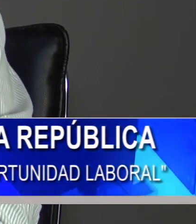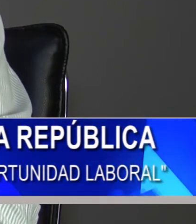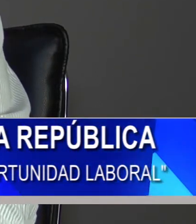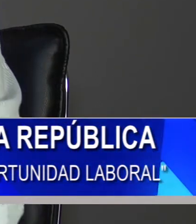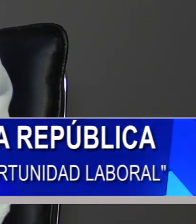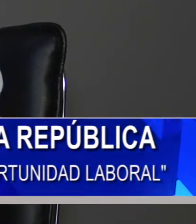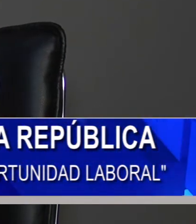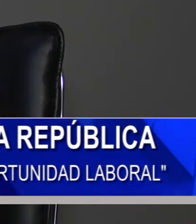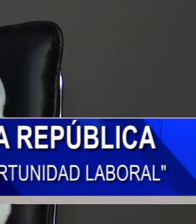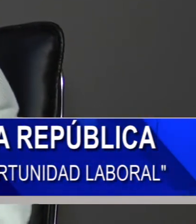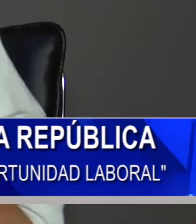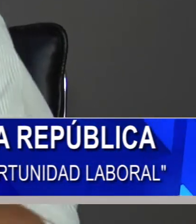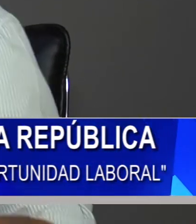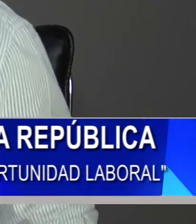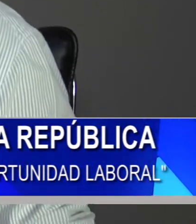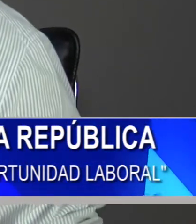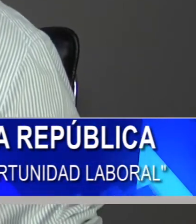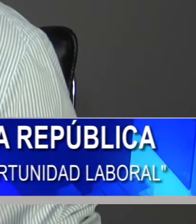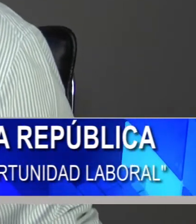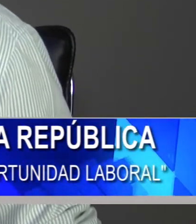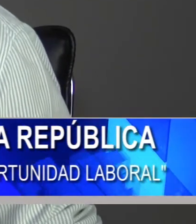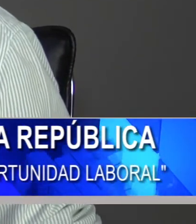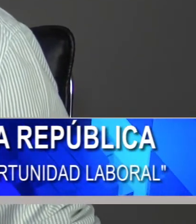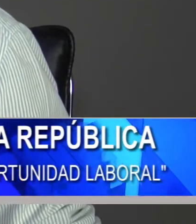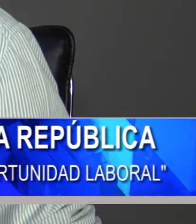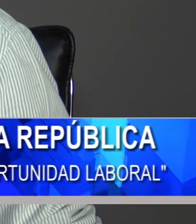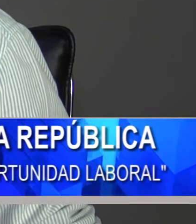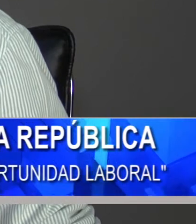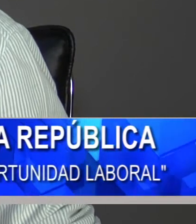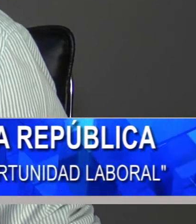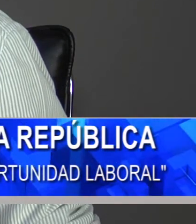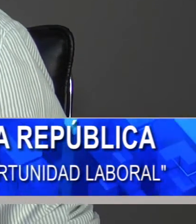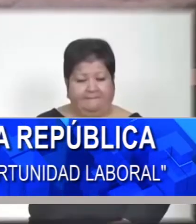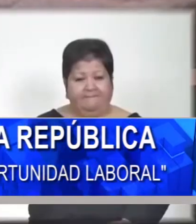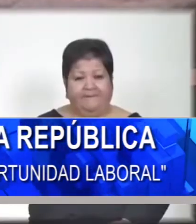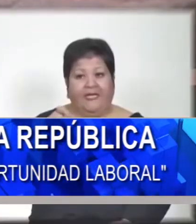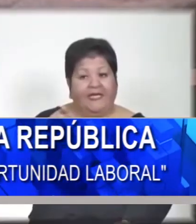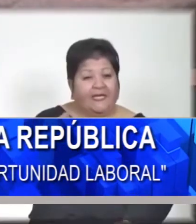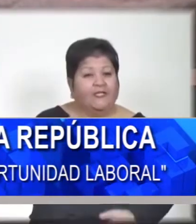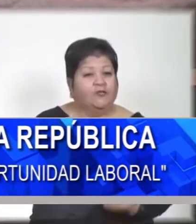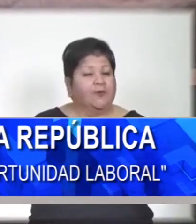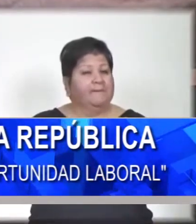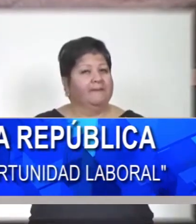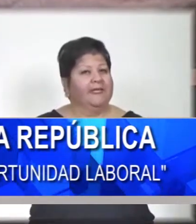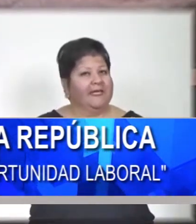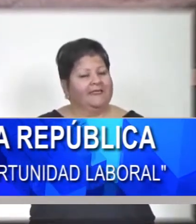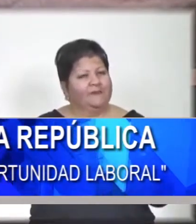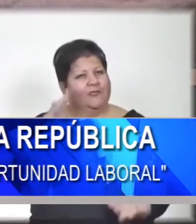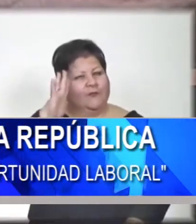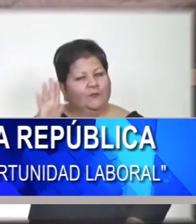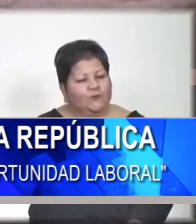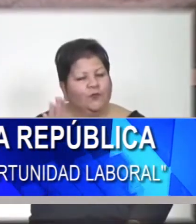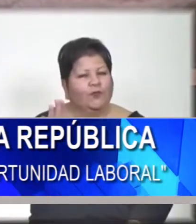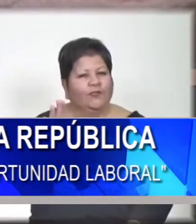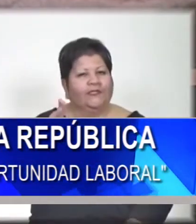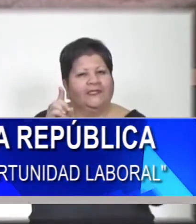corresponda, el 100% va a financiar para su departamento. Por lo tanto, le va a dar un golpe fuerte a la desocupación.